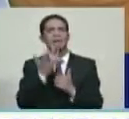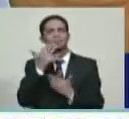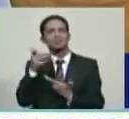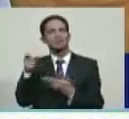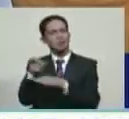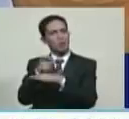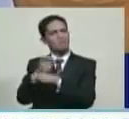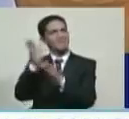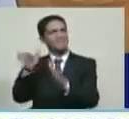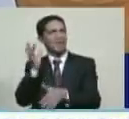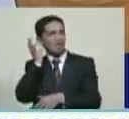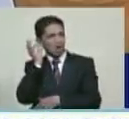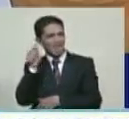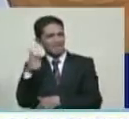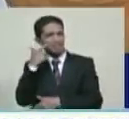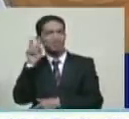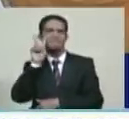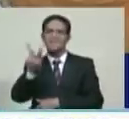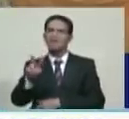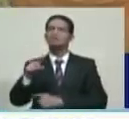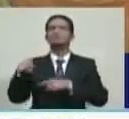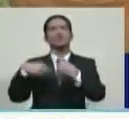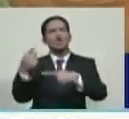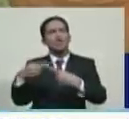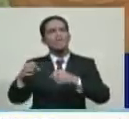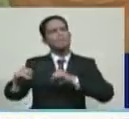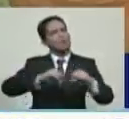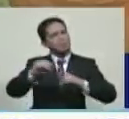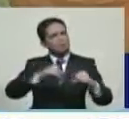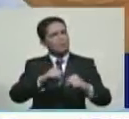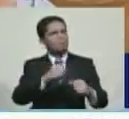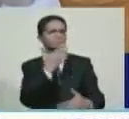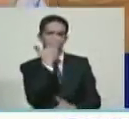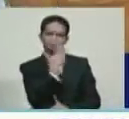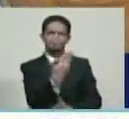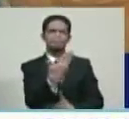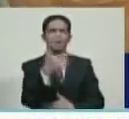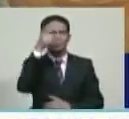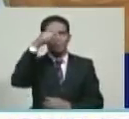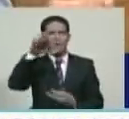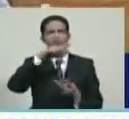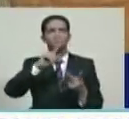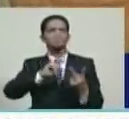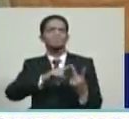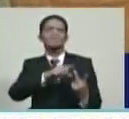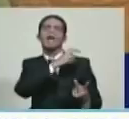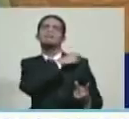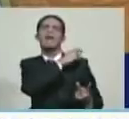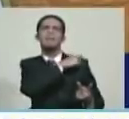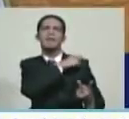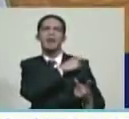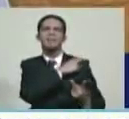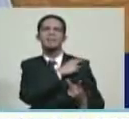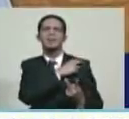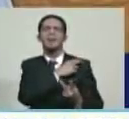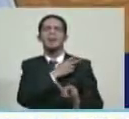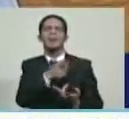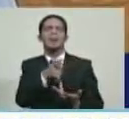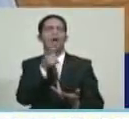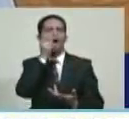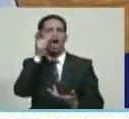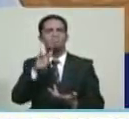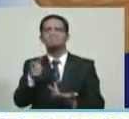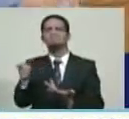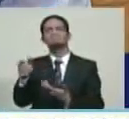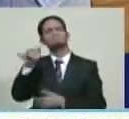todos los días. Todos los días, dándole la cara al pueblo. El general Ovidio Delgado, que es el jefe de la SODI, me pasa